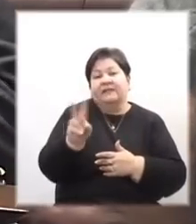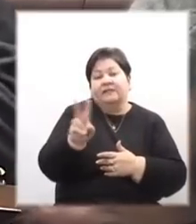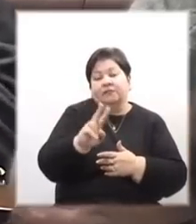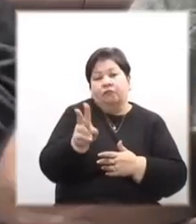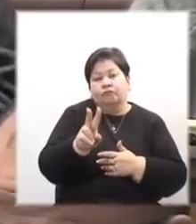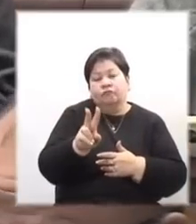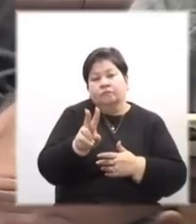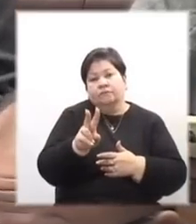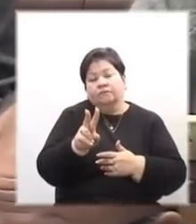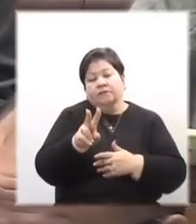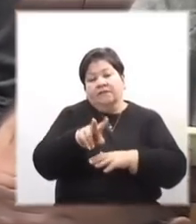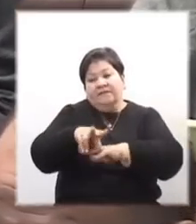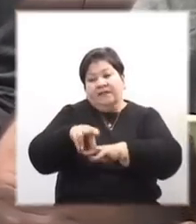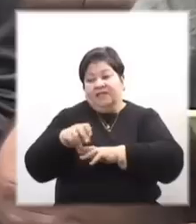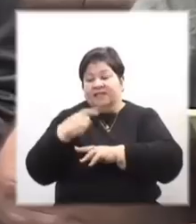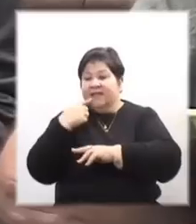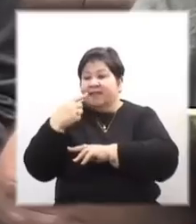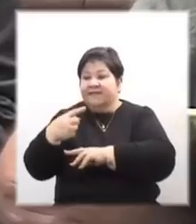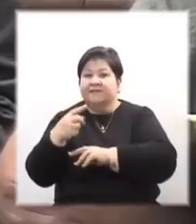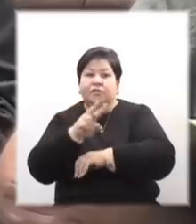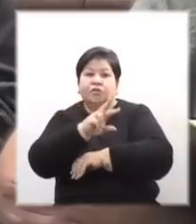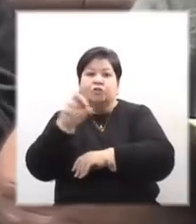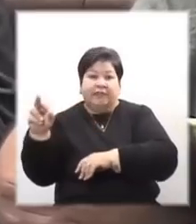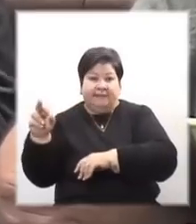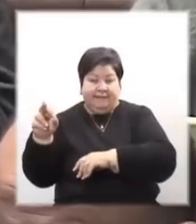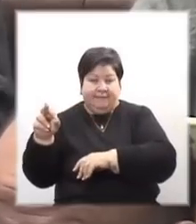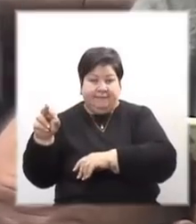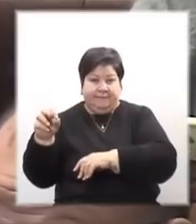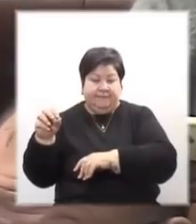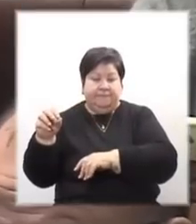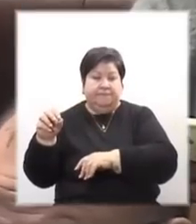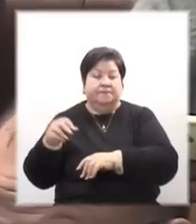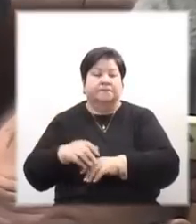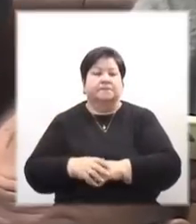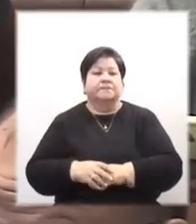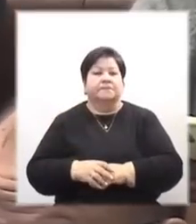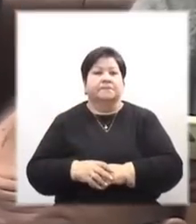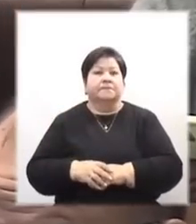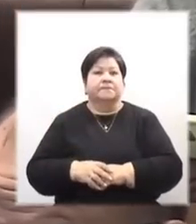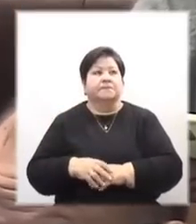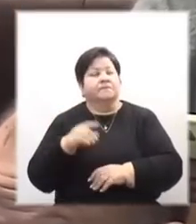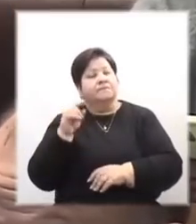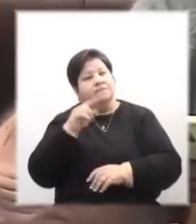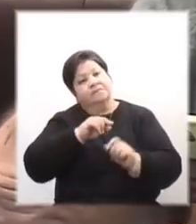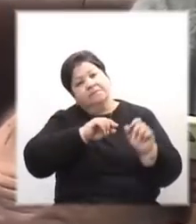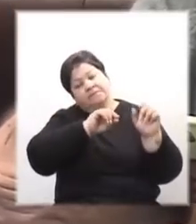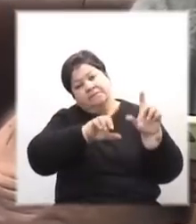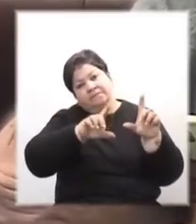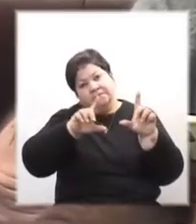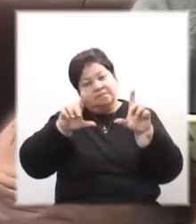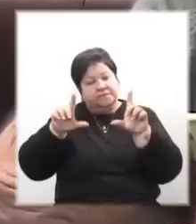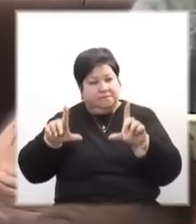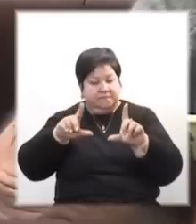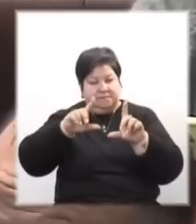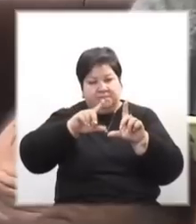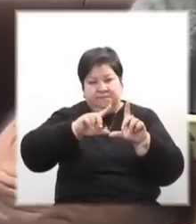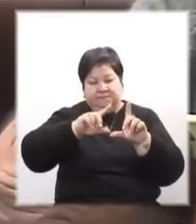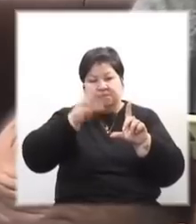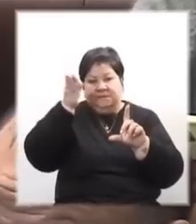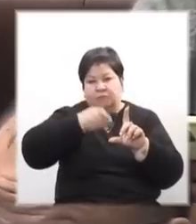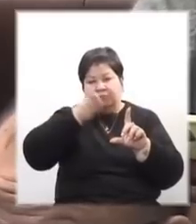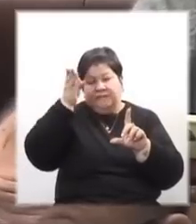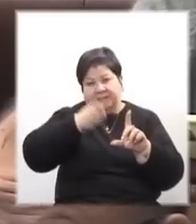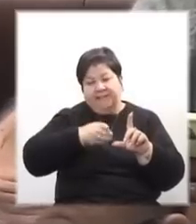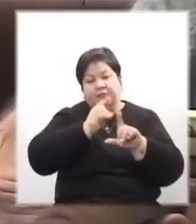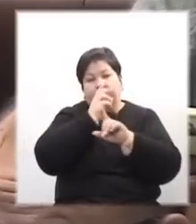totalizaron, según la Fiscalía, 200 muertes dudosas. Ahí vemos la tasa de aclaración que mencionaba hace un rato.